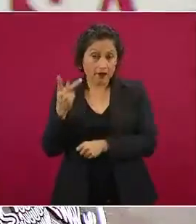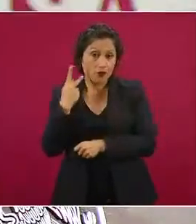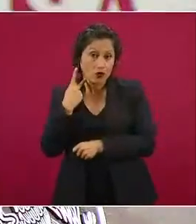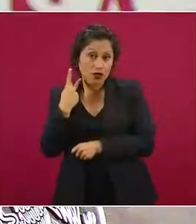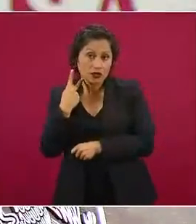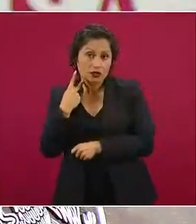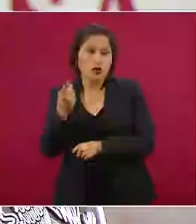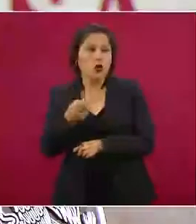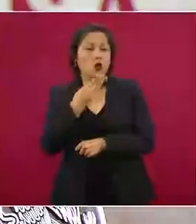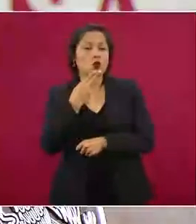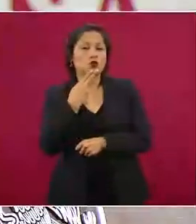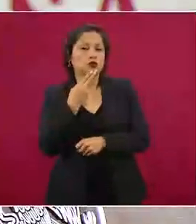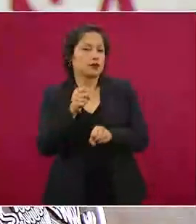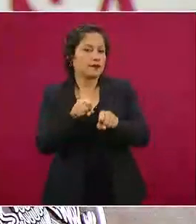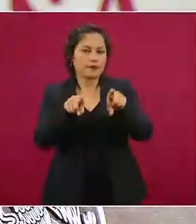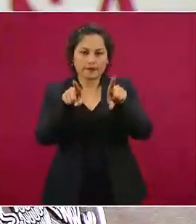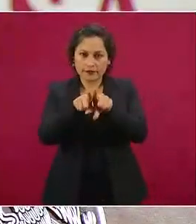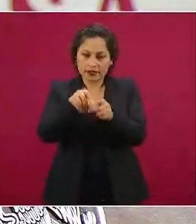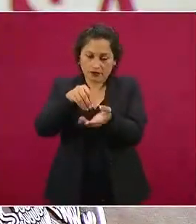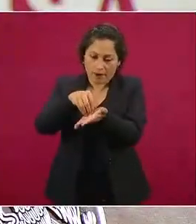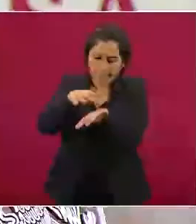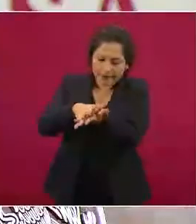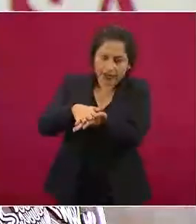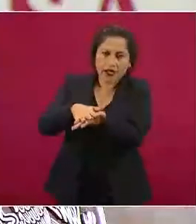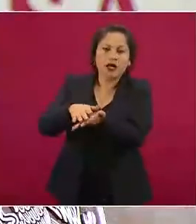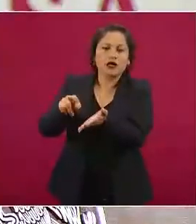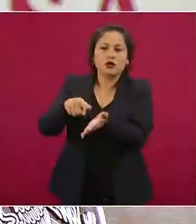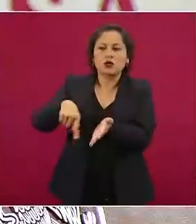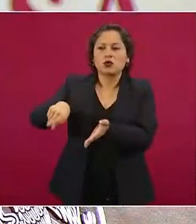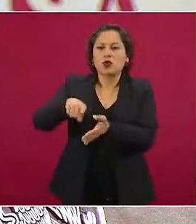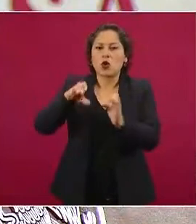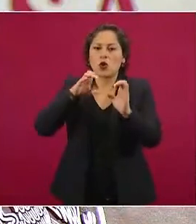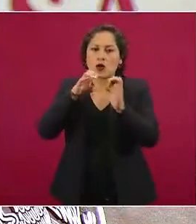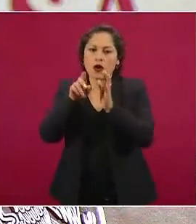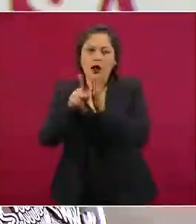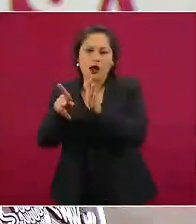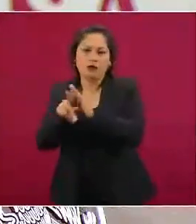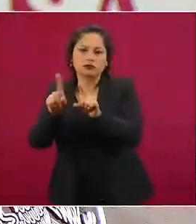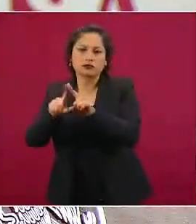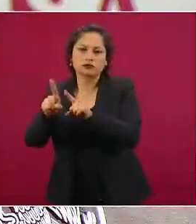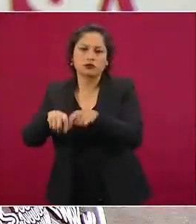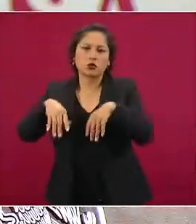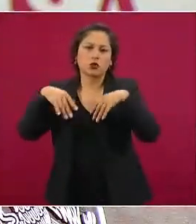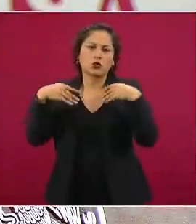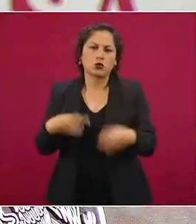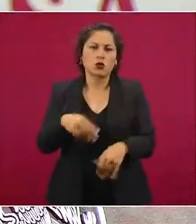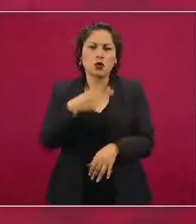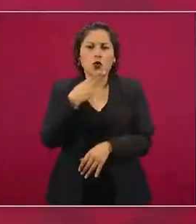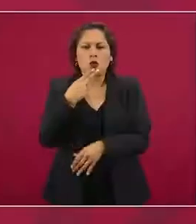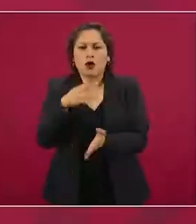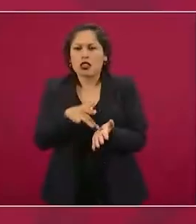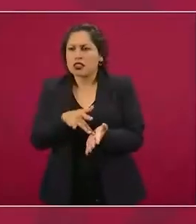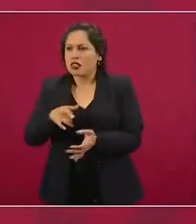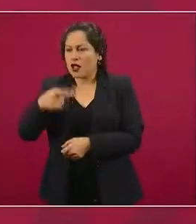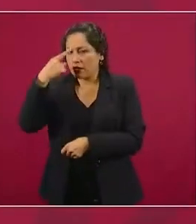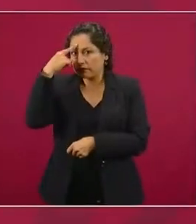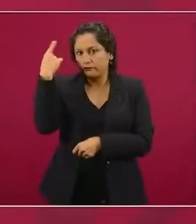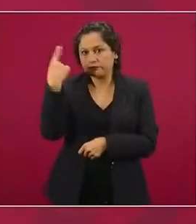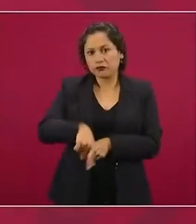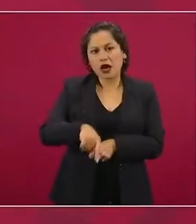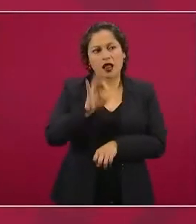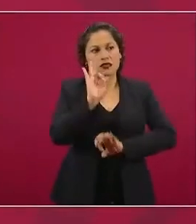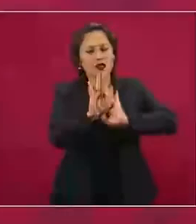Los medios se dan vuelo con esto, ¿no? Ya expliqué que fue un robo a una